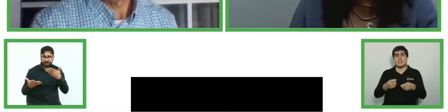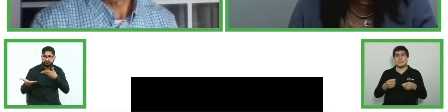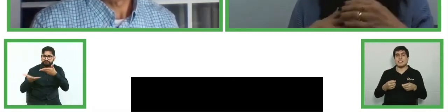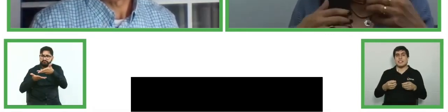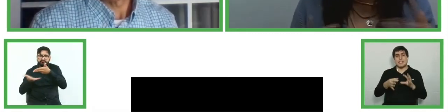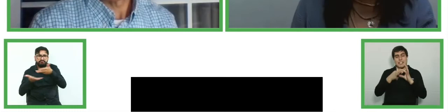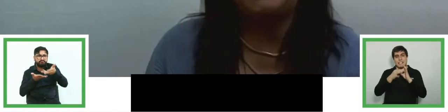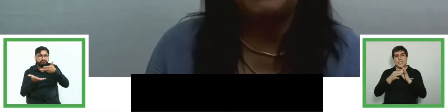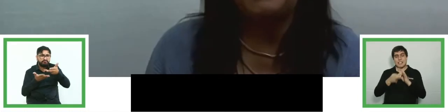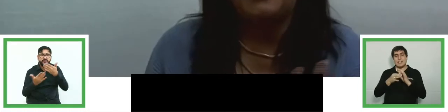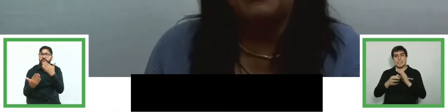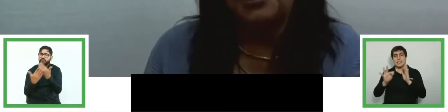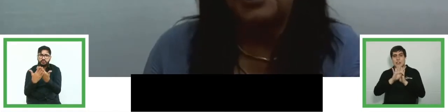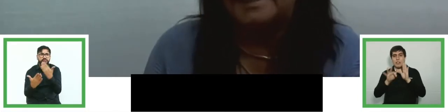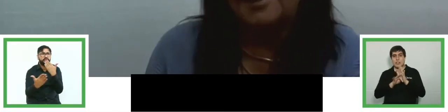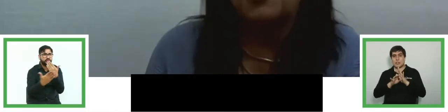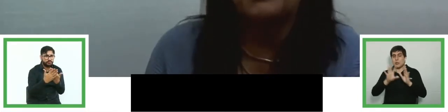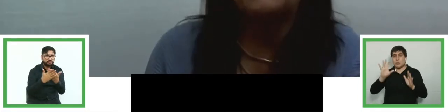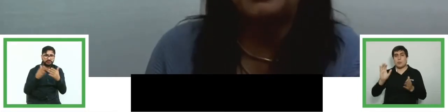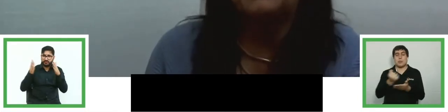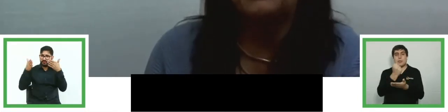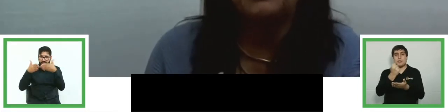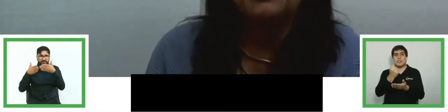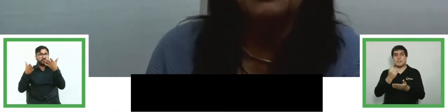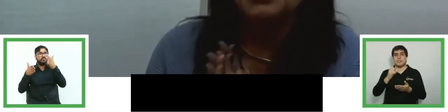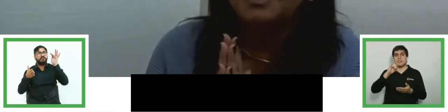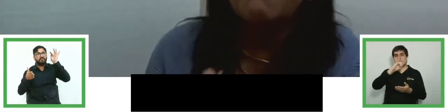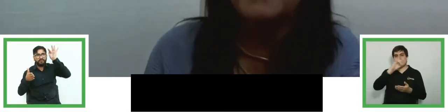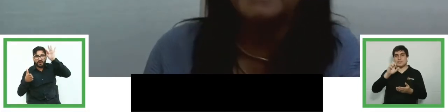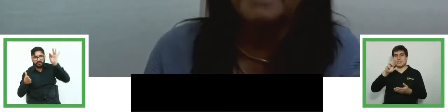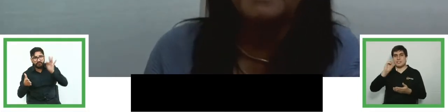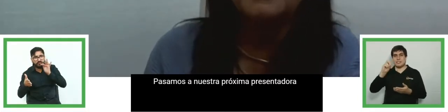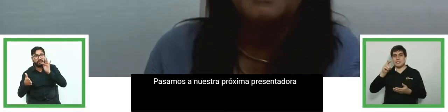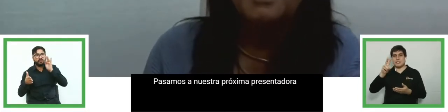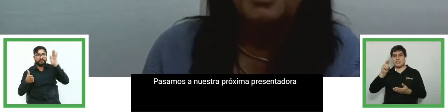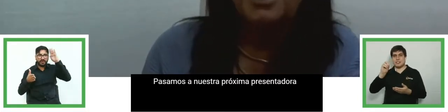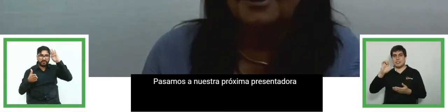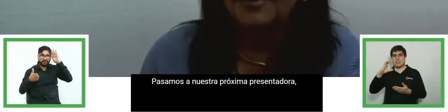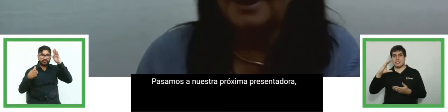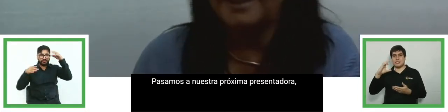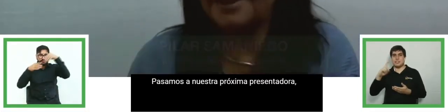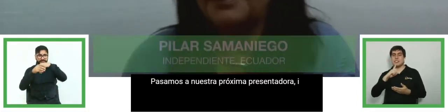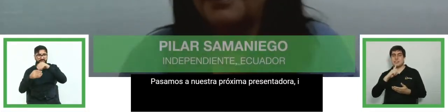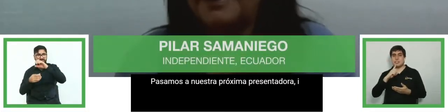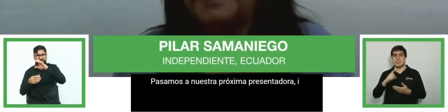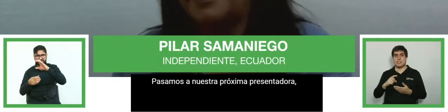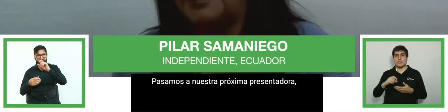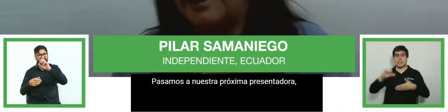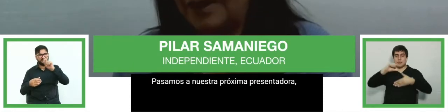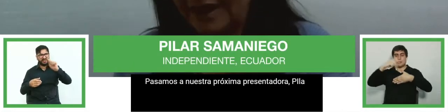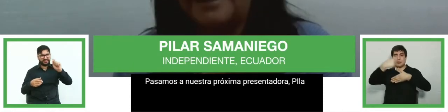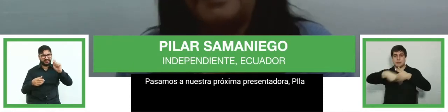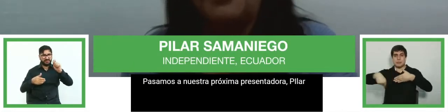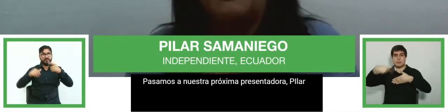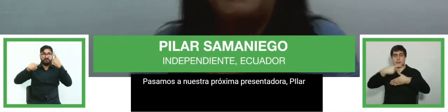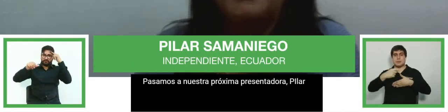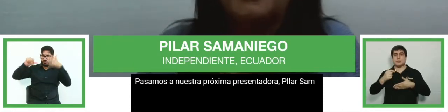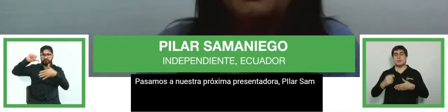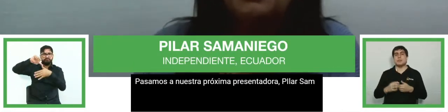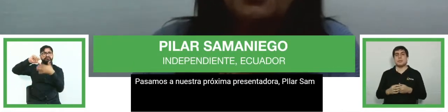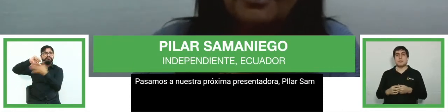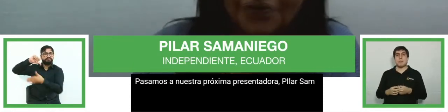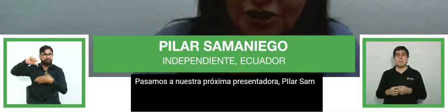que expande la misión del Zero Project por un mundo sin barreras en la comunidad hispanohablante, especialmente de